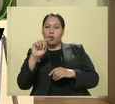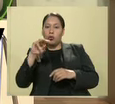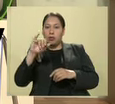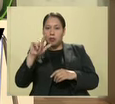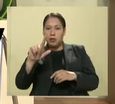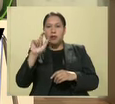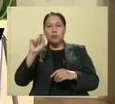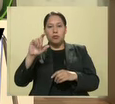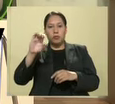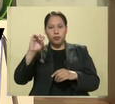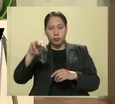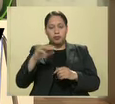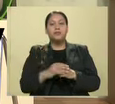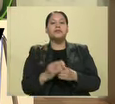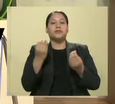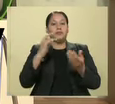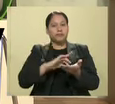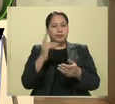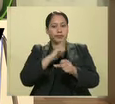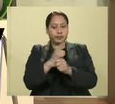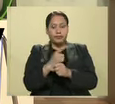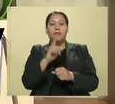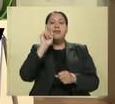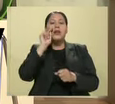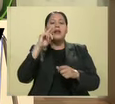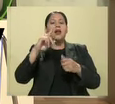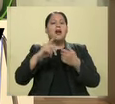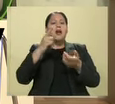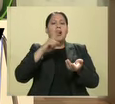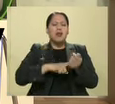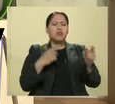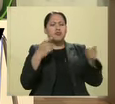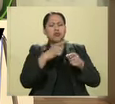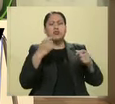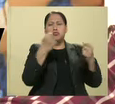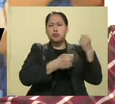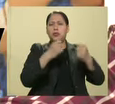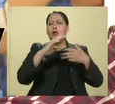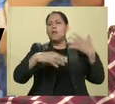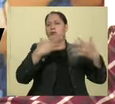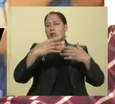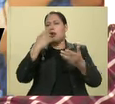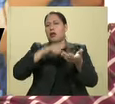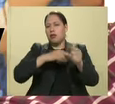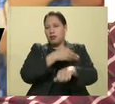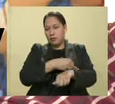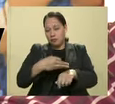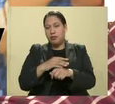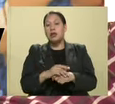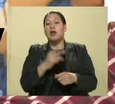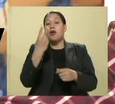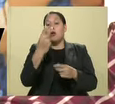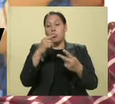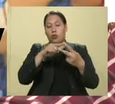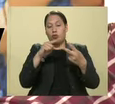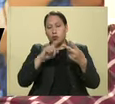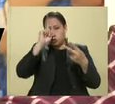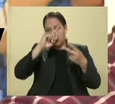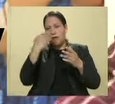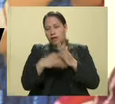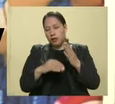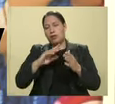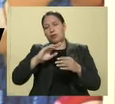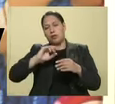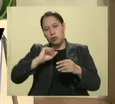derechofamiliarmexico@hotmail.com. Perfecto. Muchas gracias, bueno, licenciada. Mañana vamos a hablar de violencia familiar. Nos quedaron 2 puntos aquí pendientes, pero bueno, cualquier cosa, cualquier duda, ya estoy. Mañana,